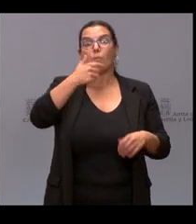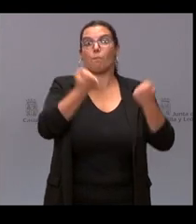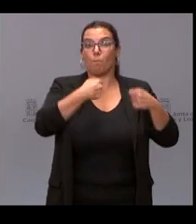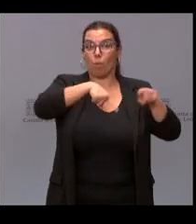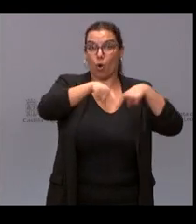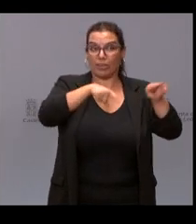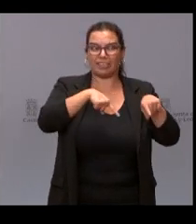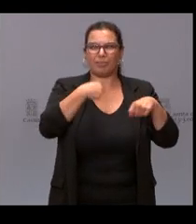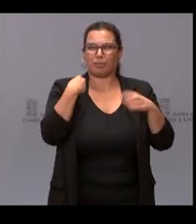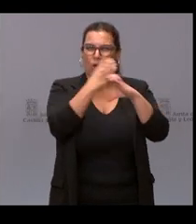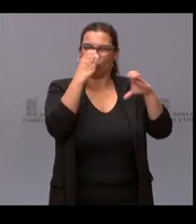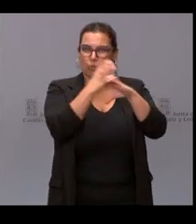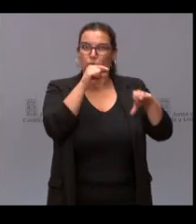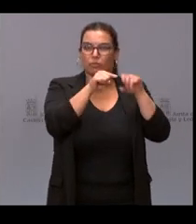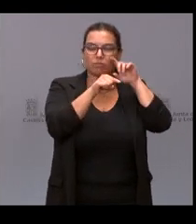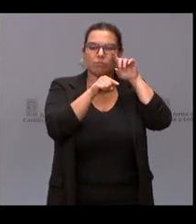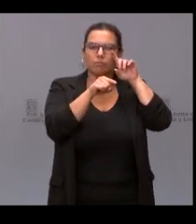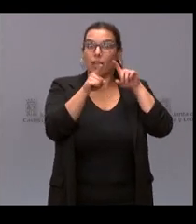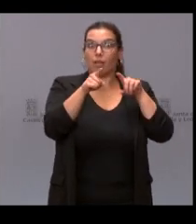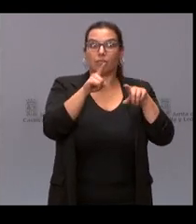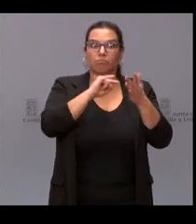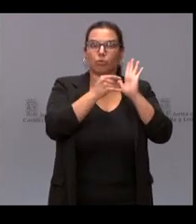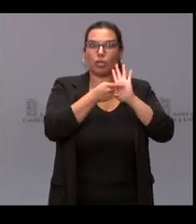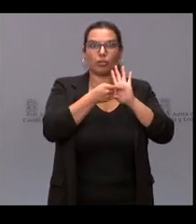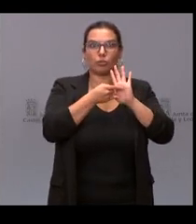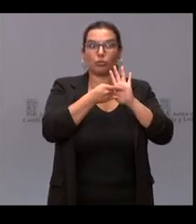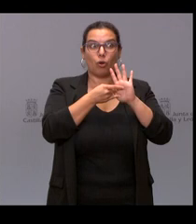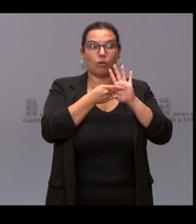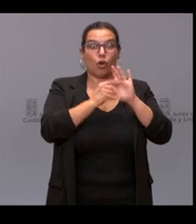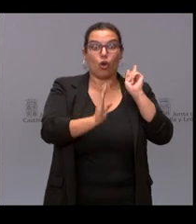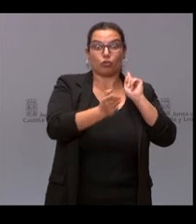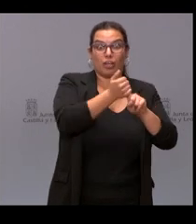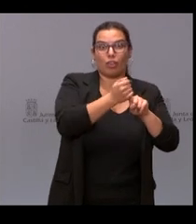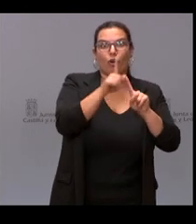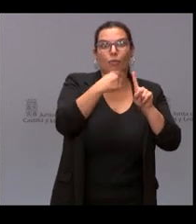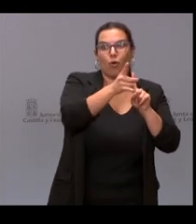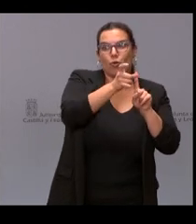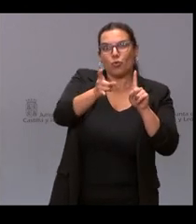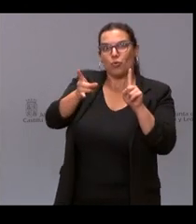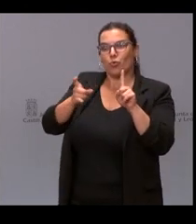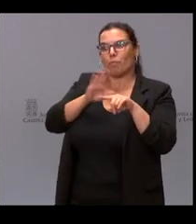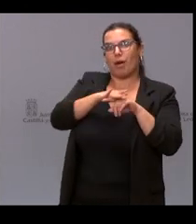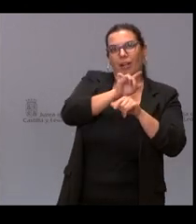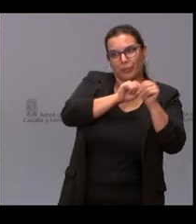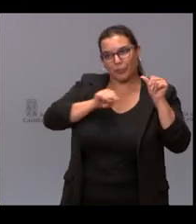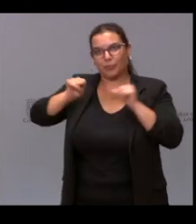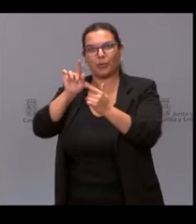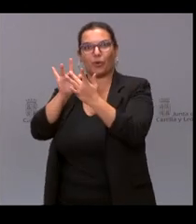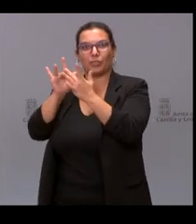han sido precursores a la hora de encontrar esta vía de relación con